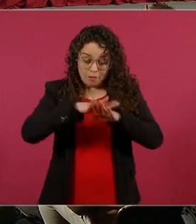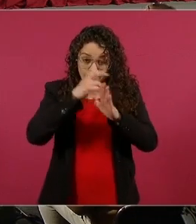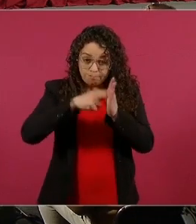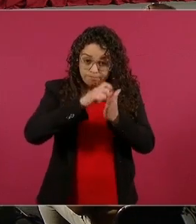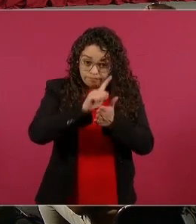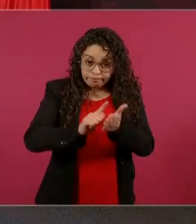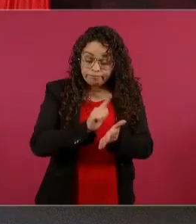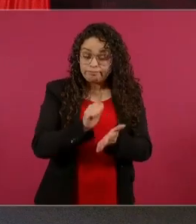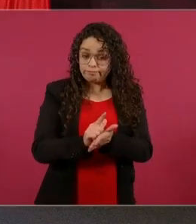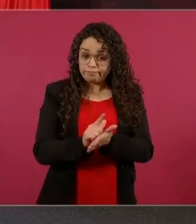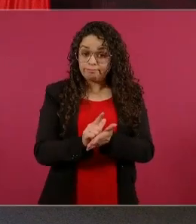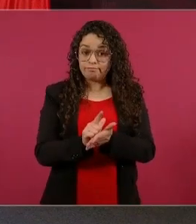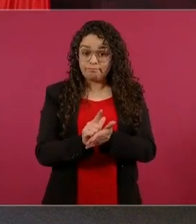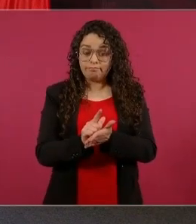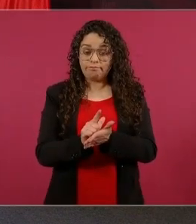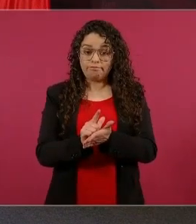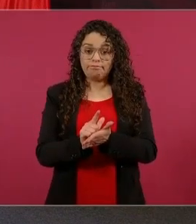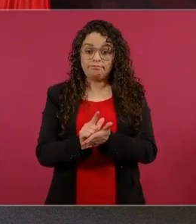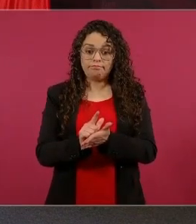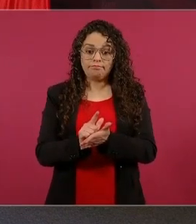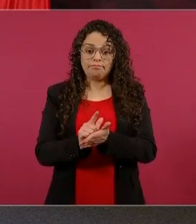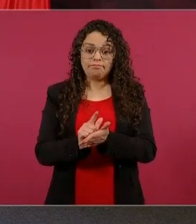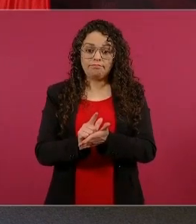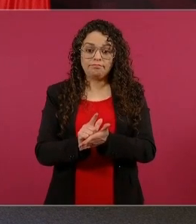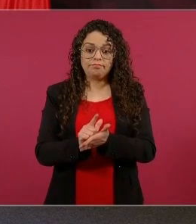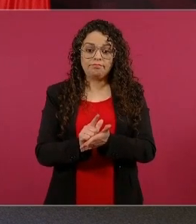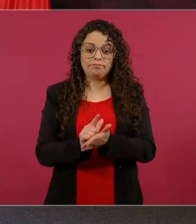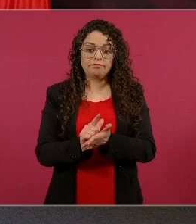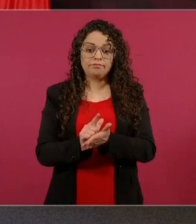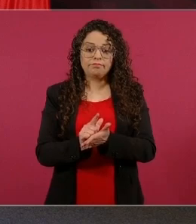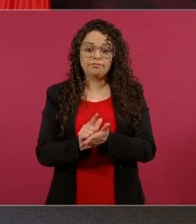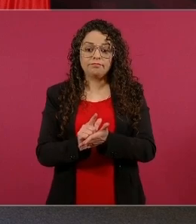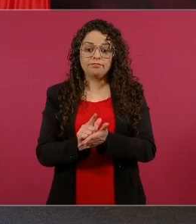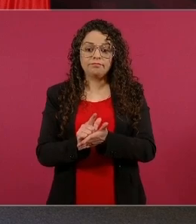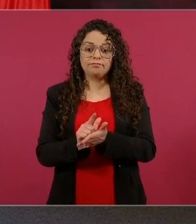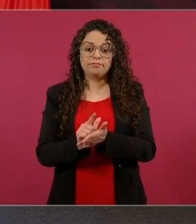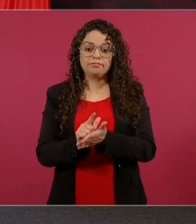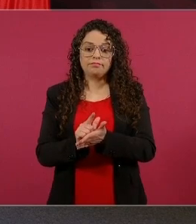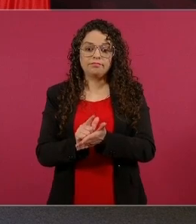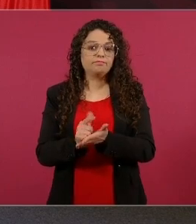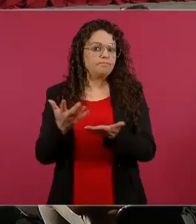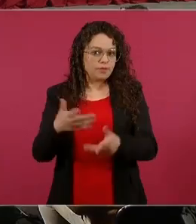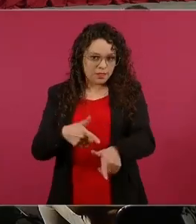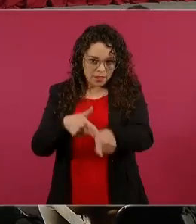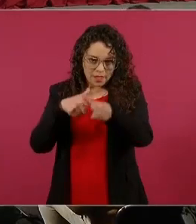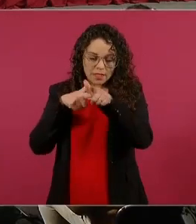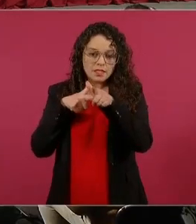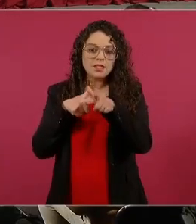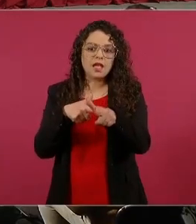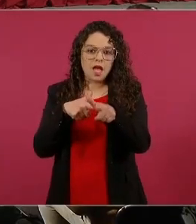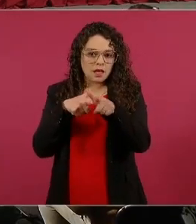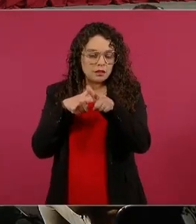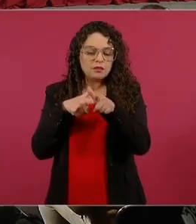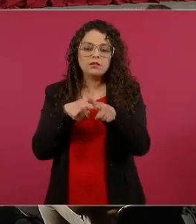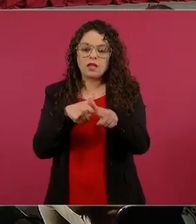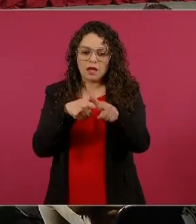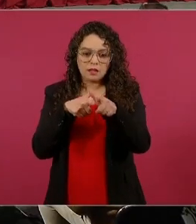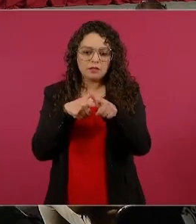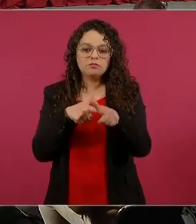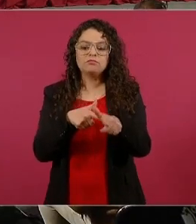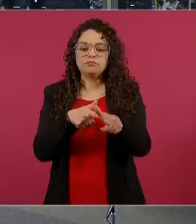cabo y vamos a a continuar de esa manera